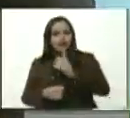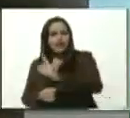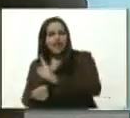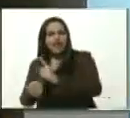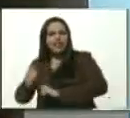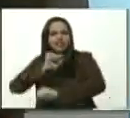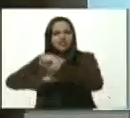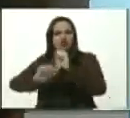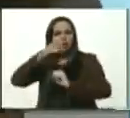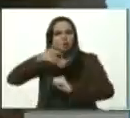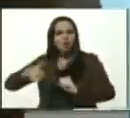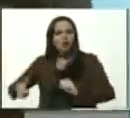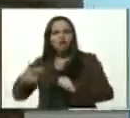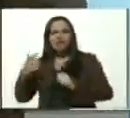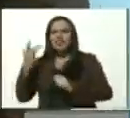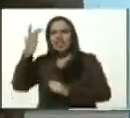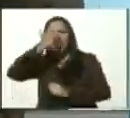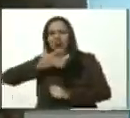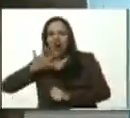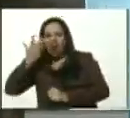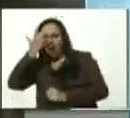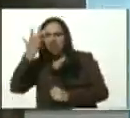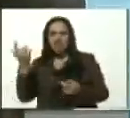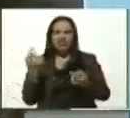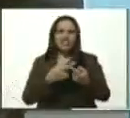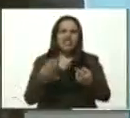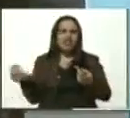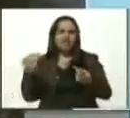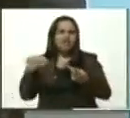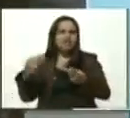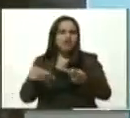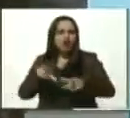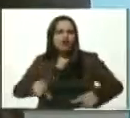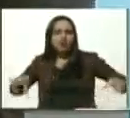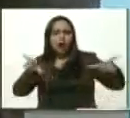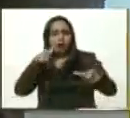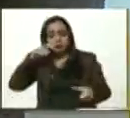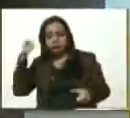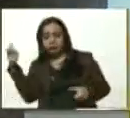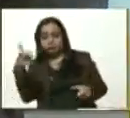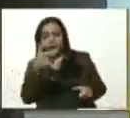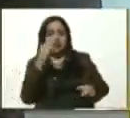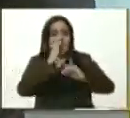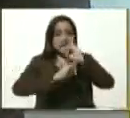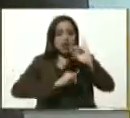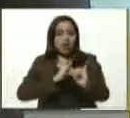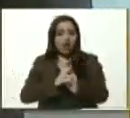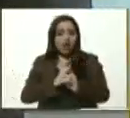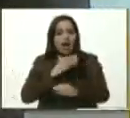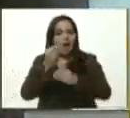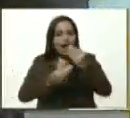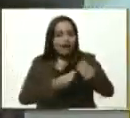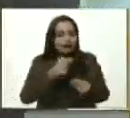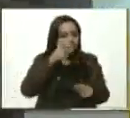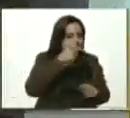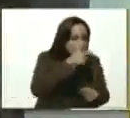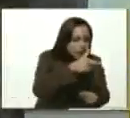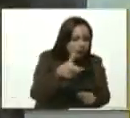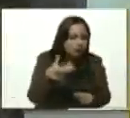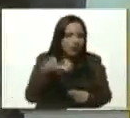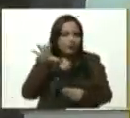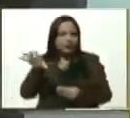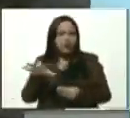de África, del continente también, presentes como observadores internacionales, porque ellos hacen observación en sus países.